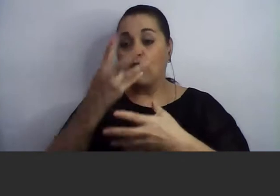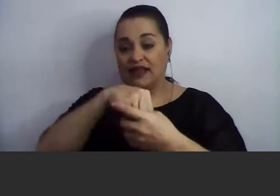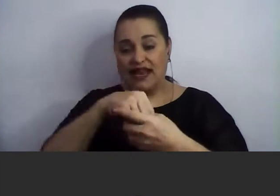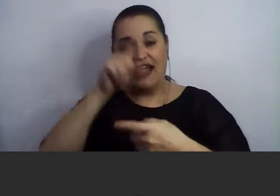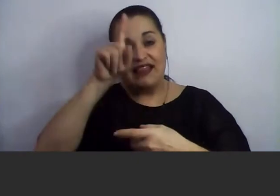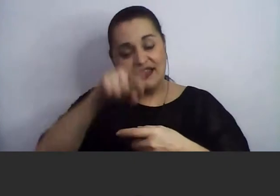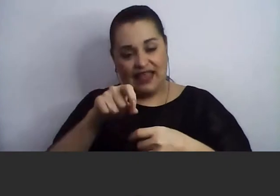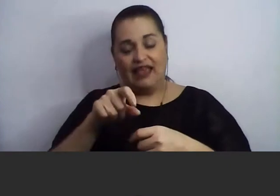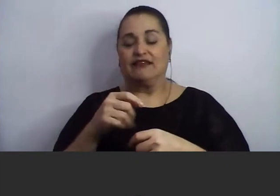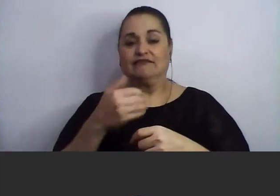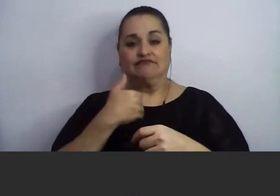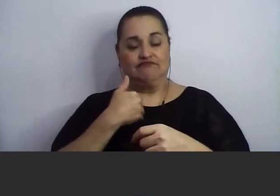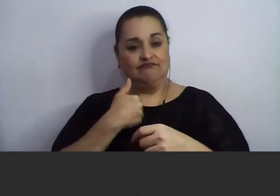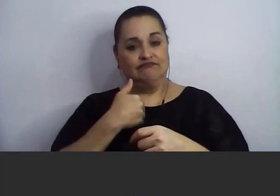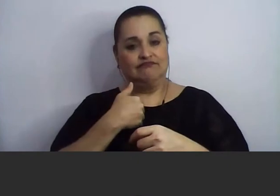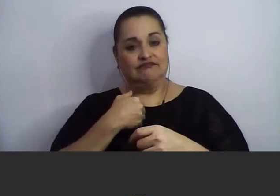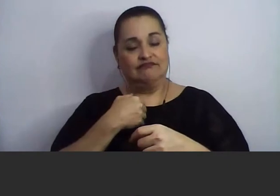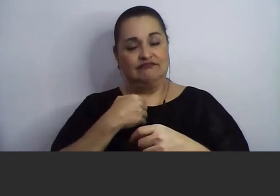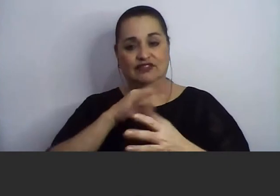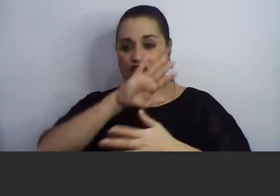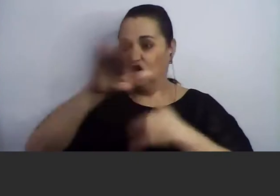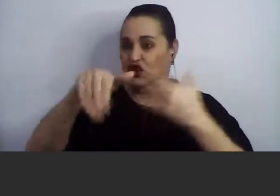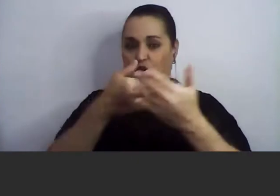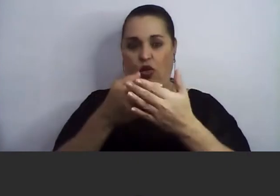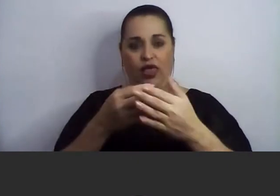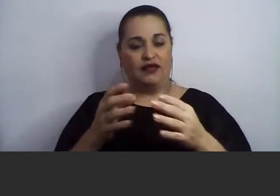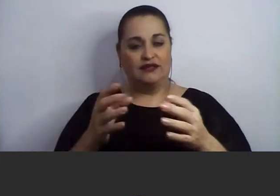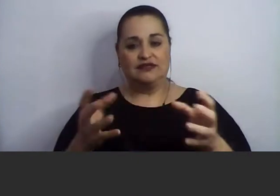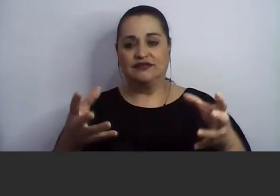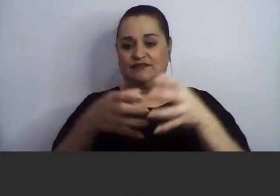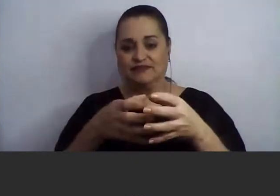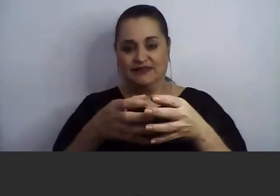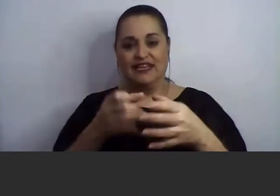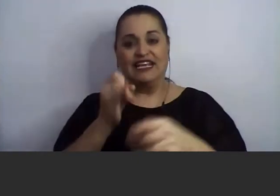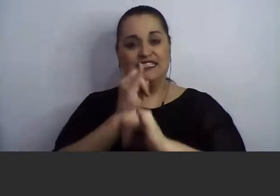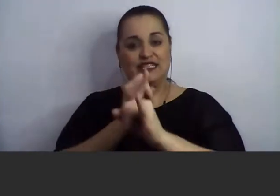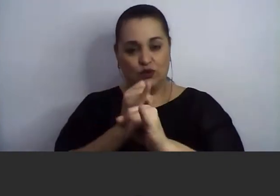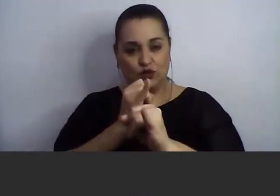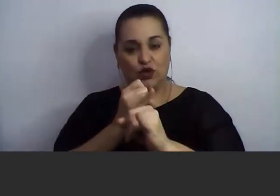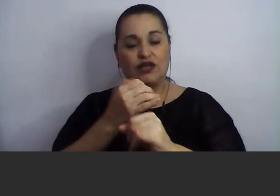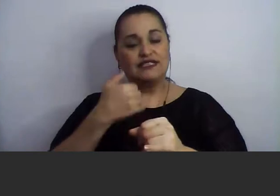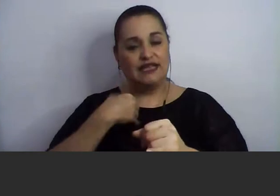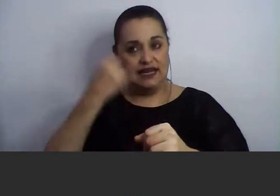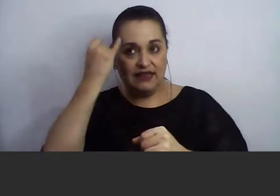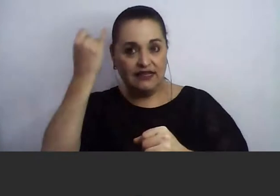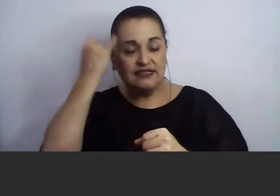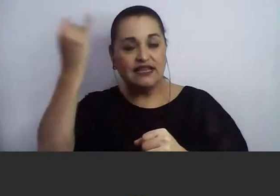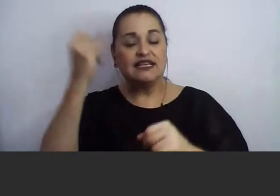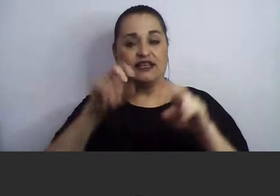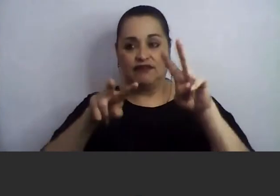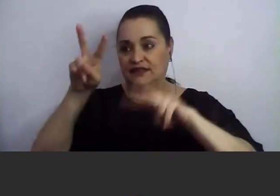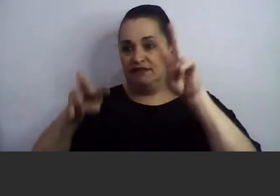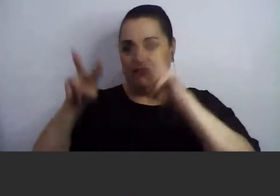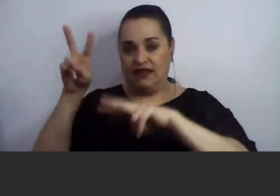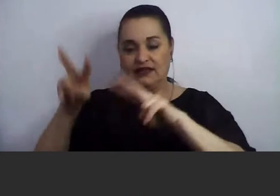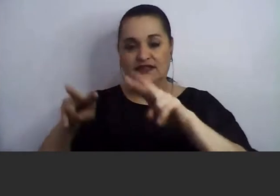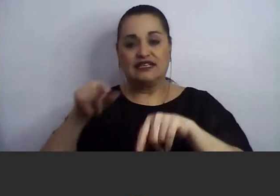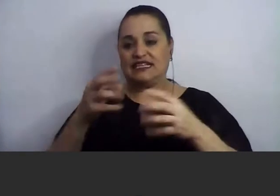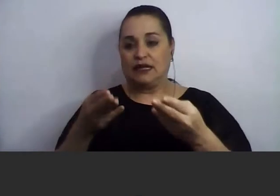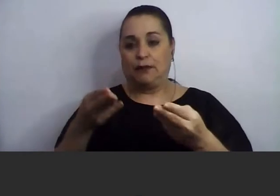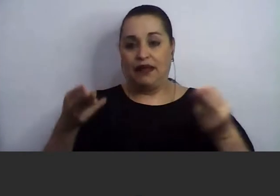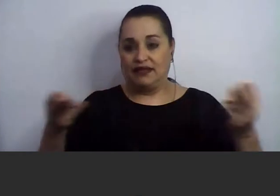haber entre todas las instituciones que tienen iniciativas diversas en esta